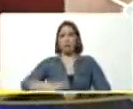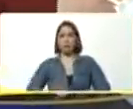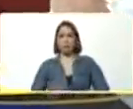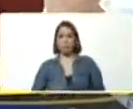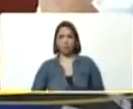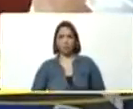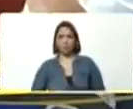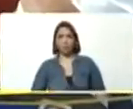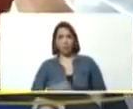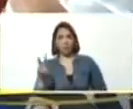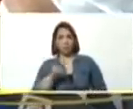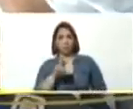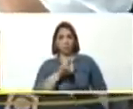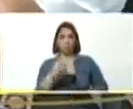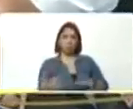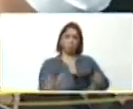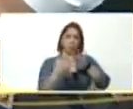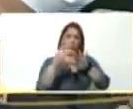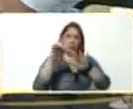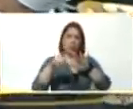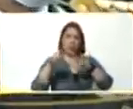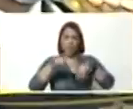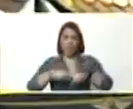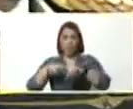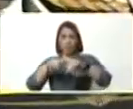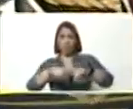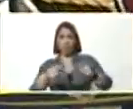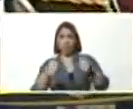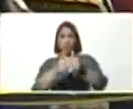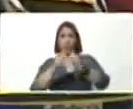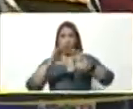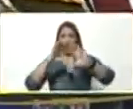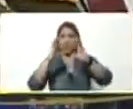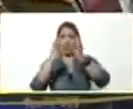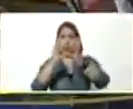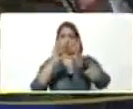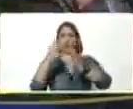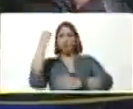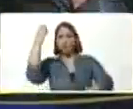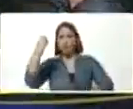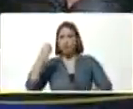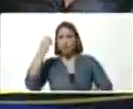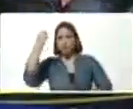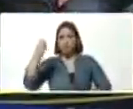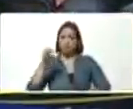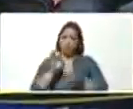Y Venezuela se conecta a través de Belarus con el mundo, por allá, por Europa y más allá,